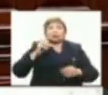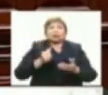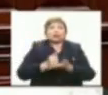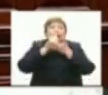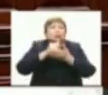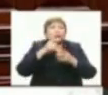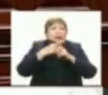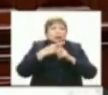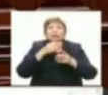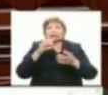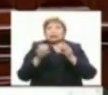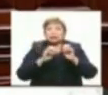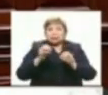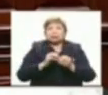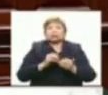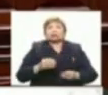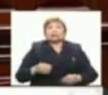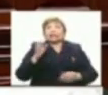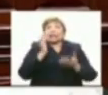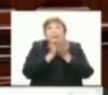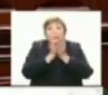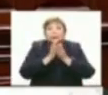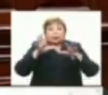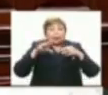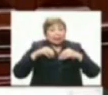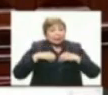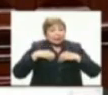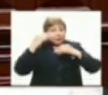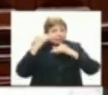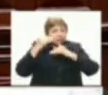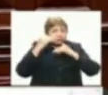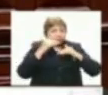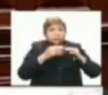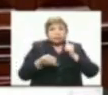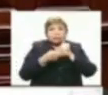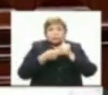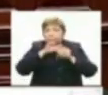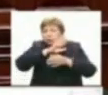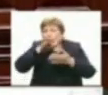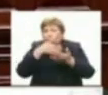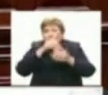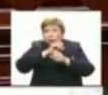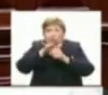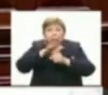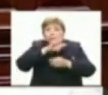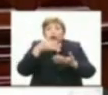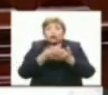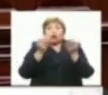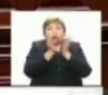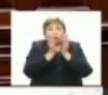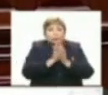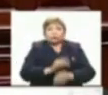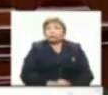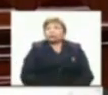auxiliares y personal de los servicios educativos, la adopción de medidas de bioseguridad en todas las instituciones y programas